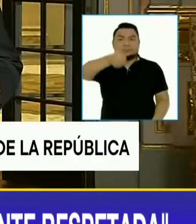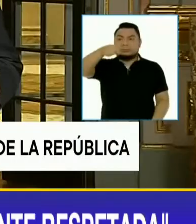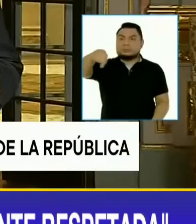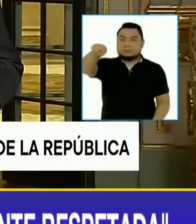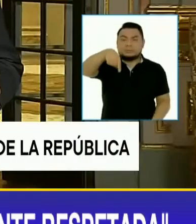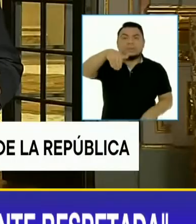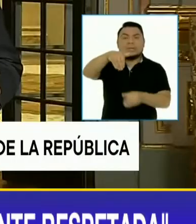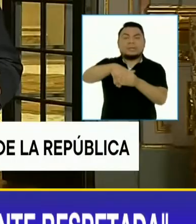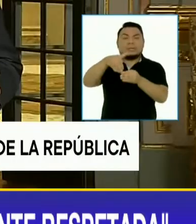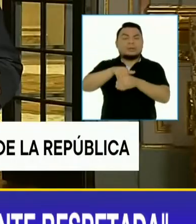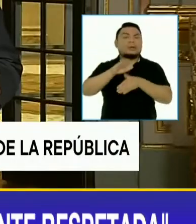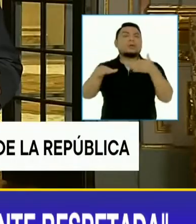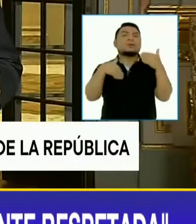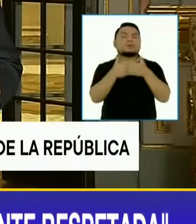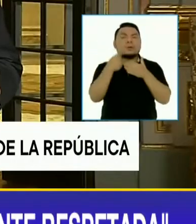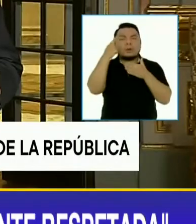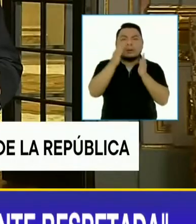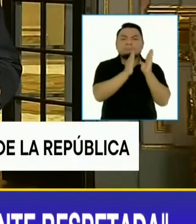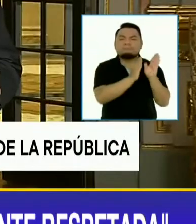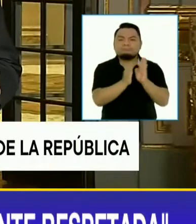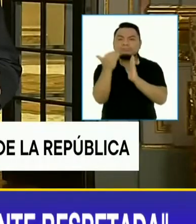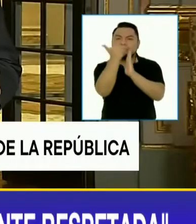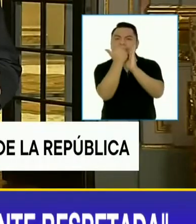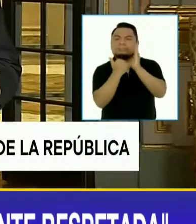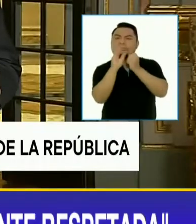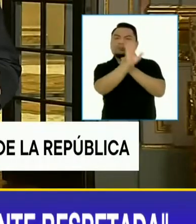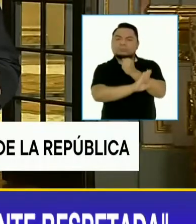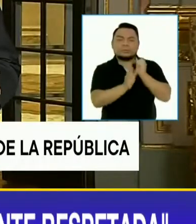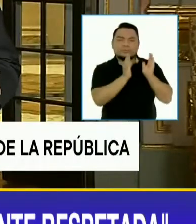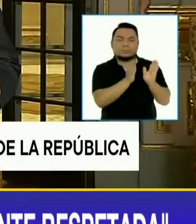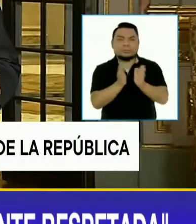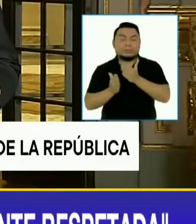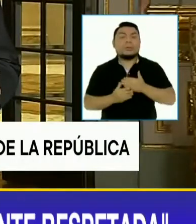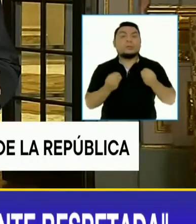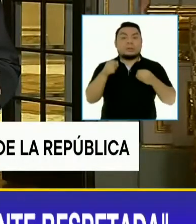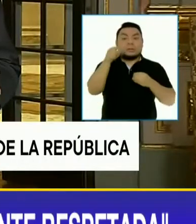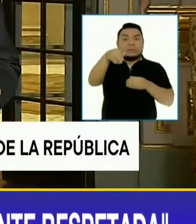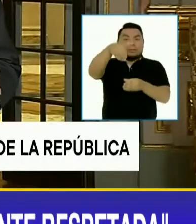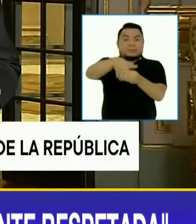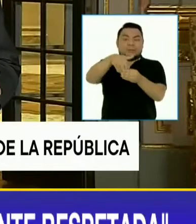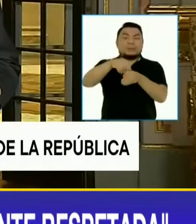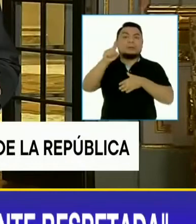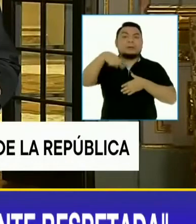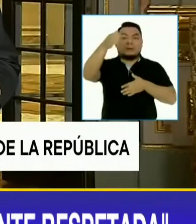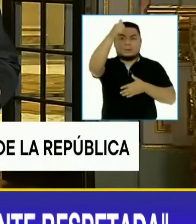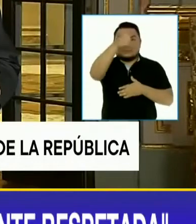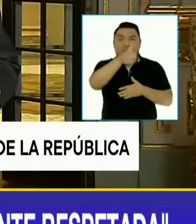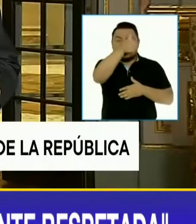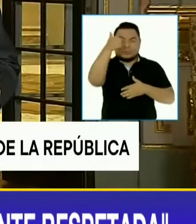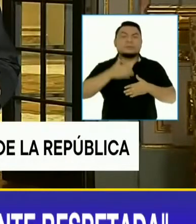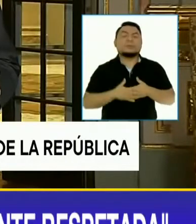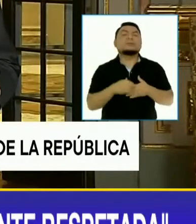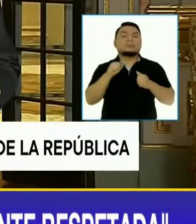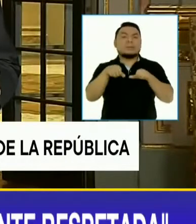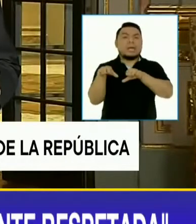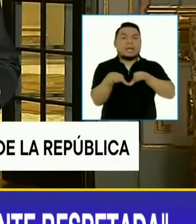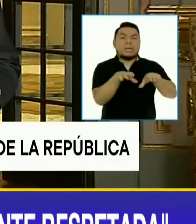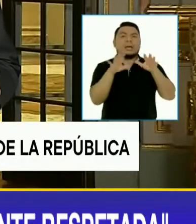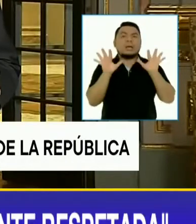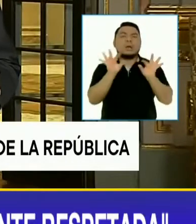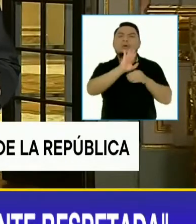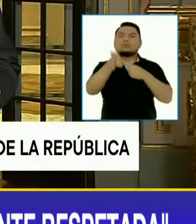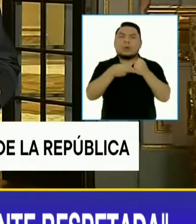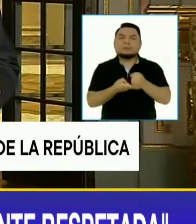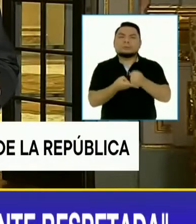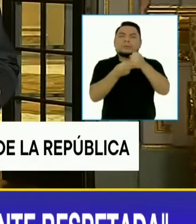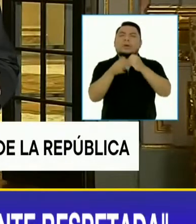elecciones limpias y justas, respetando el principio de neutralidad, que se han dado todos los recursos a todos los entes electorales encargados de que este proceso